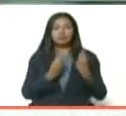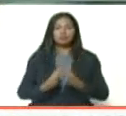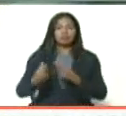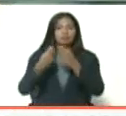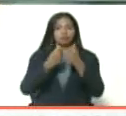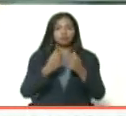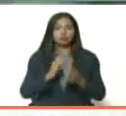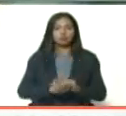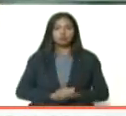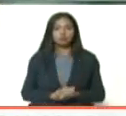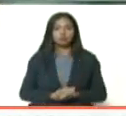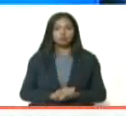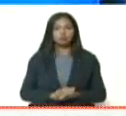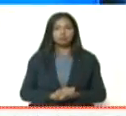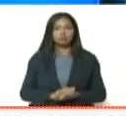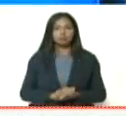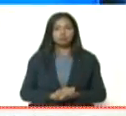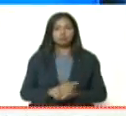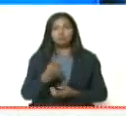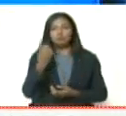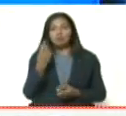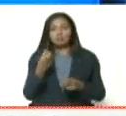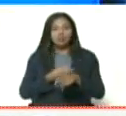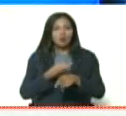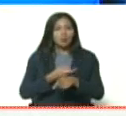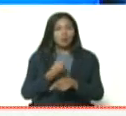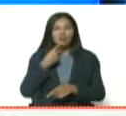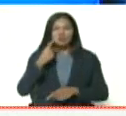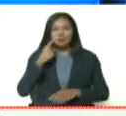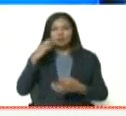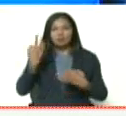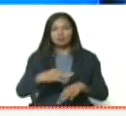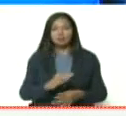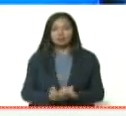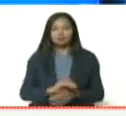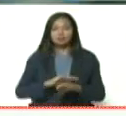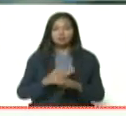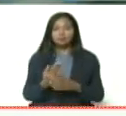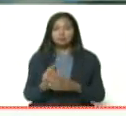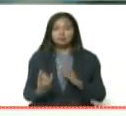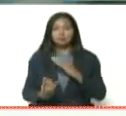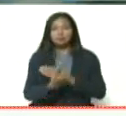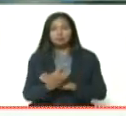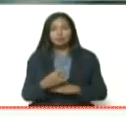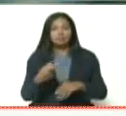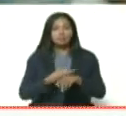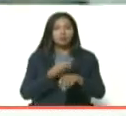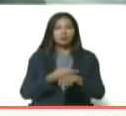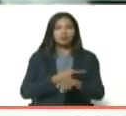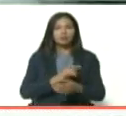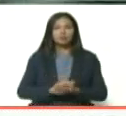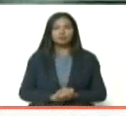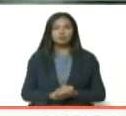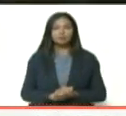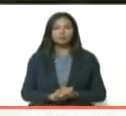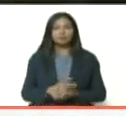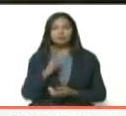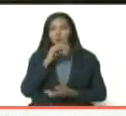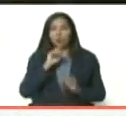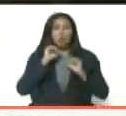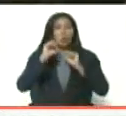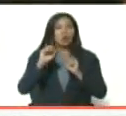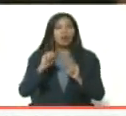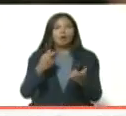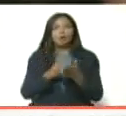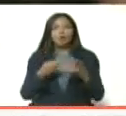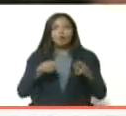No, por falta de gobierno lo digo, porque cometemos errores de gobierno y no logramos los precios